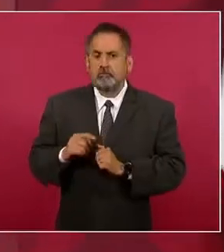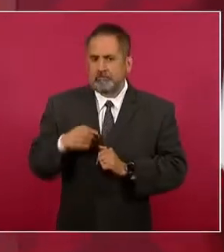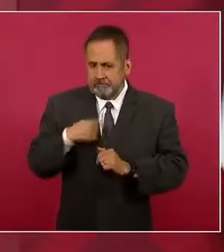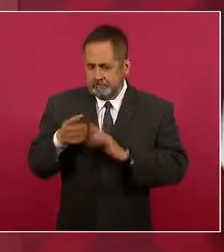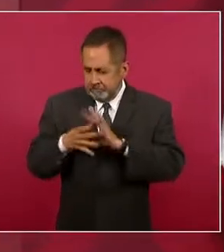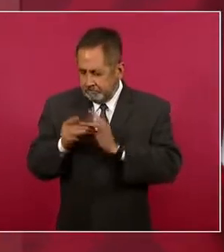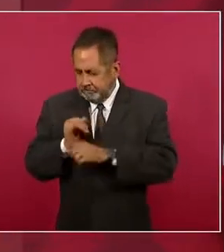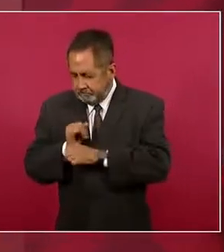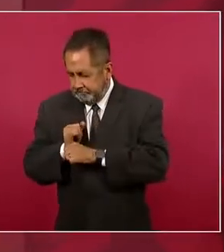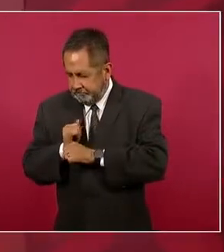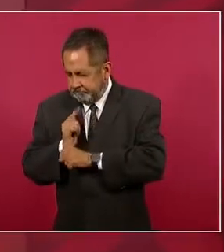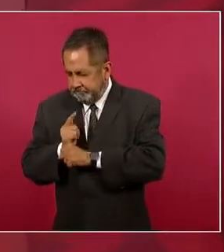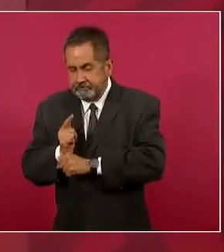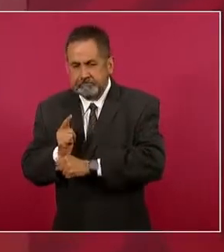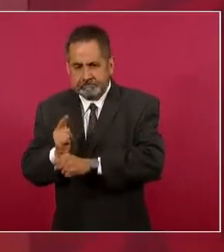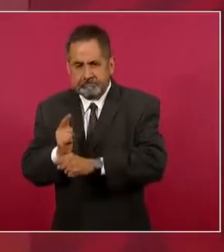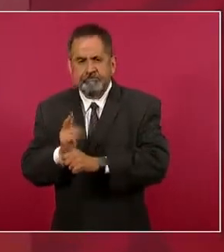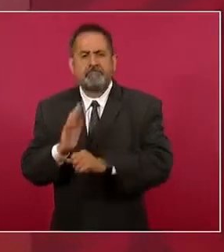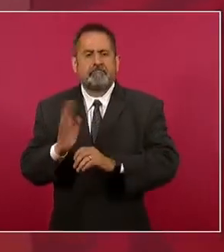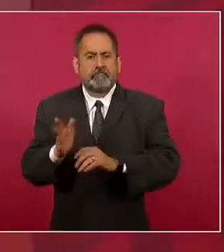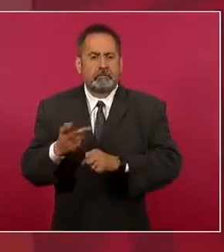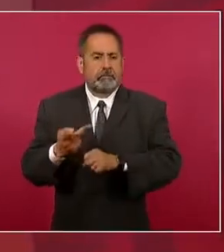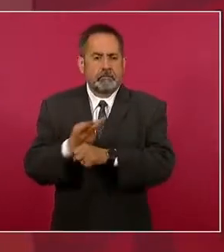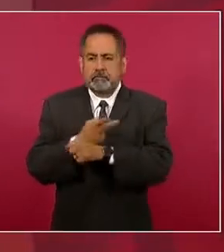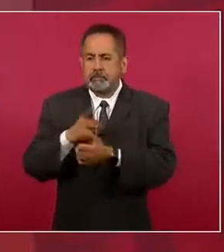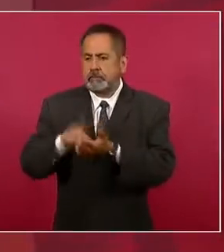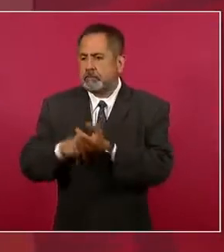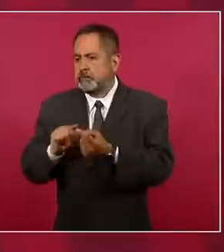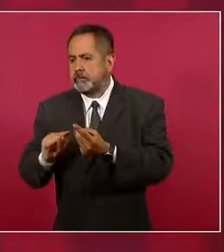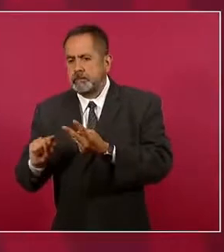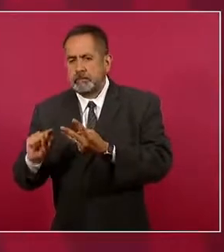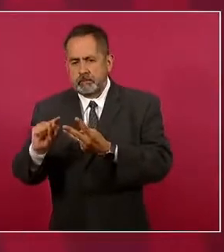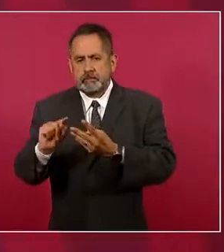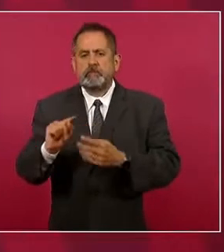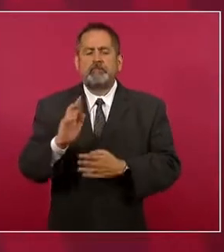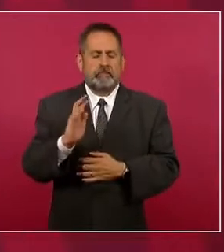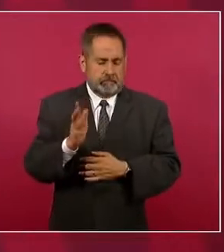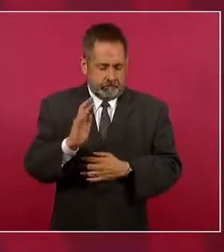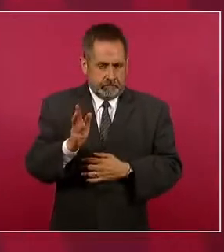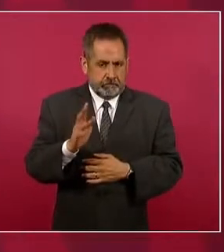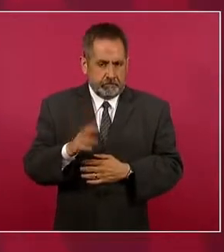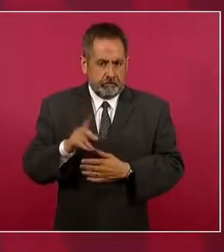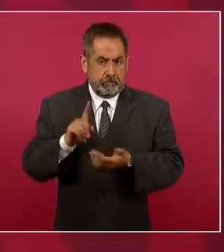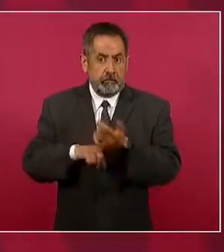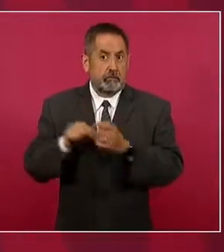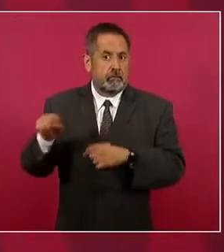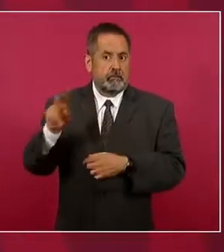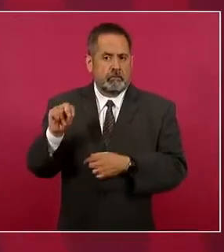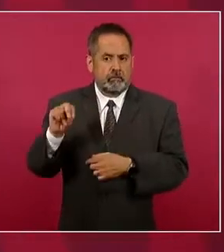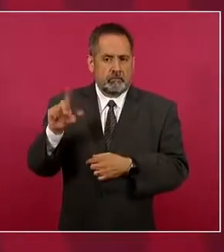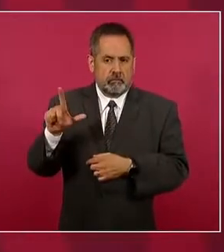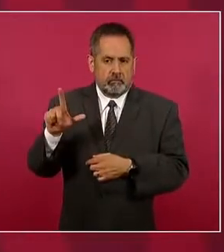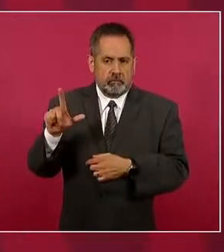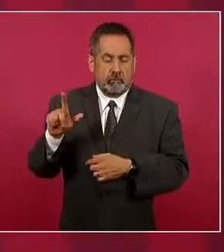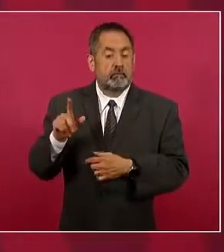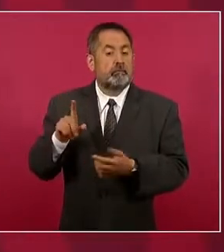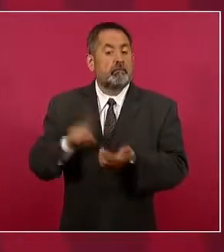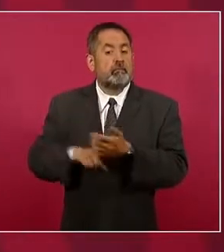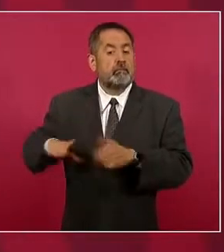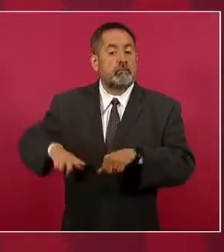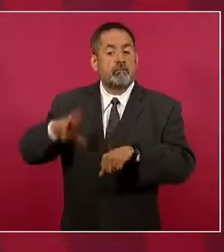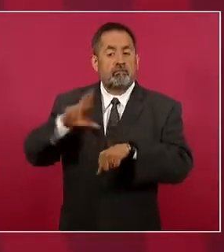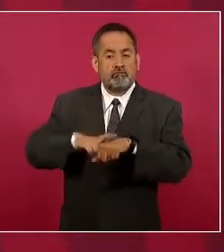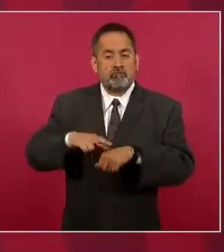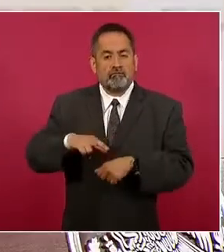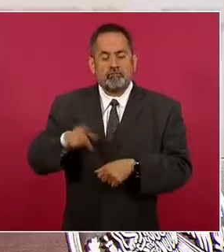aclarando sobre las causas en Nuevo León. El gobernador